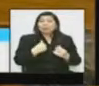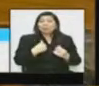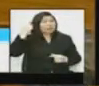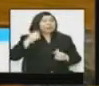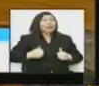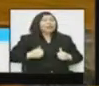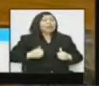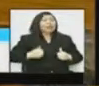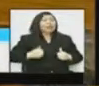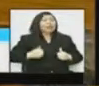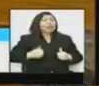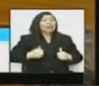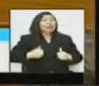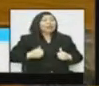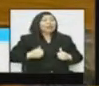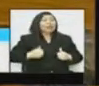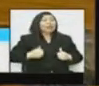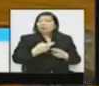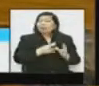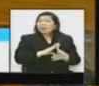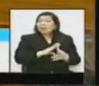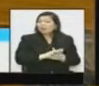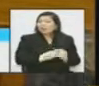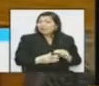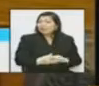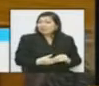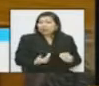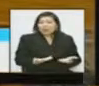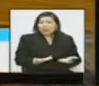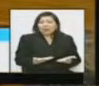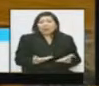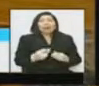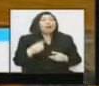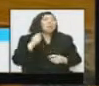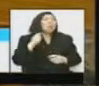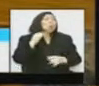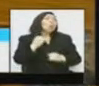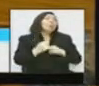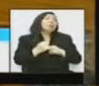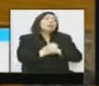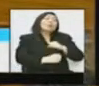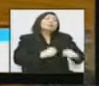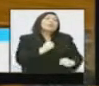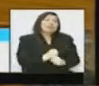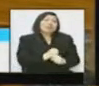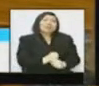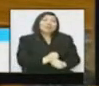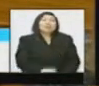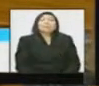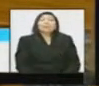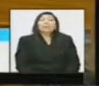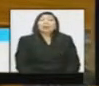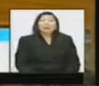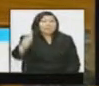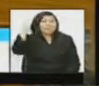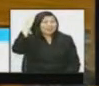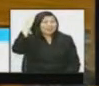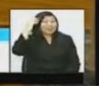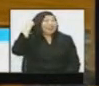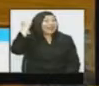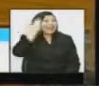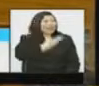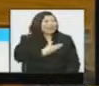bueno no es que tampoco hay qué era un escenario solitario